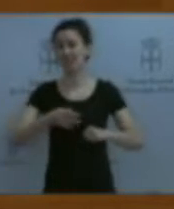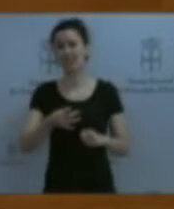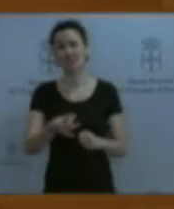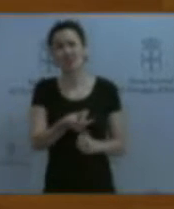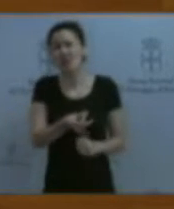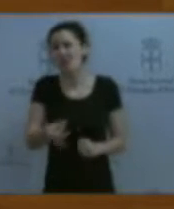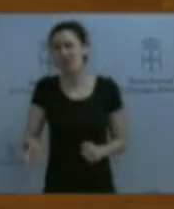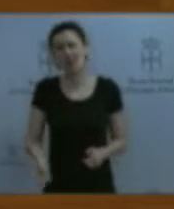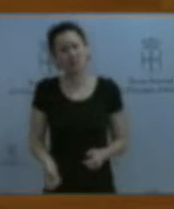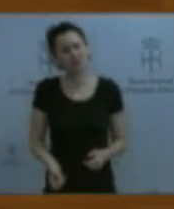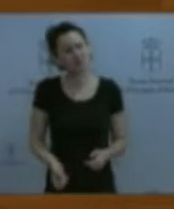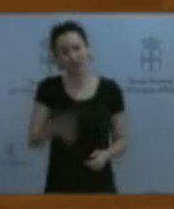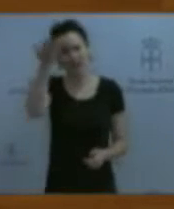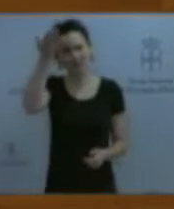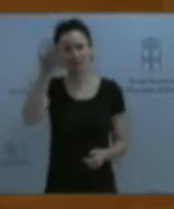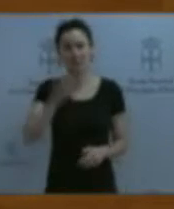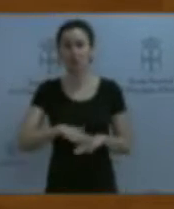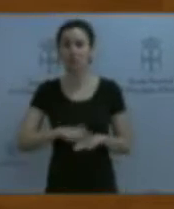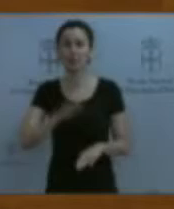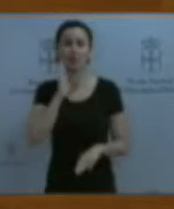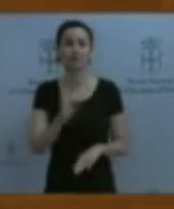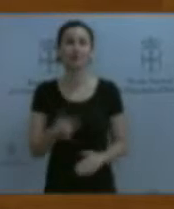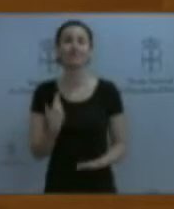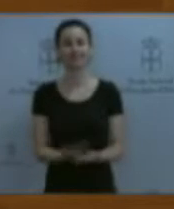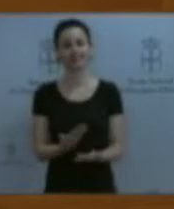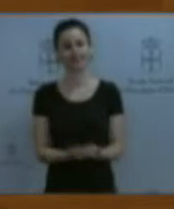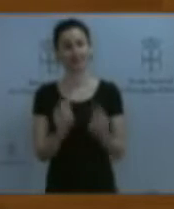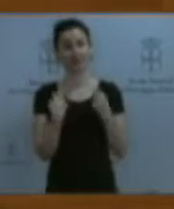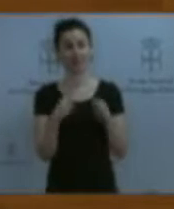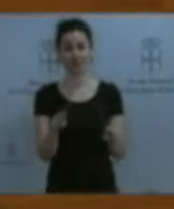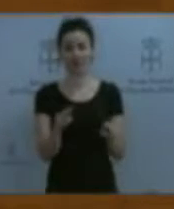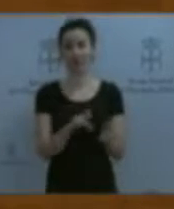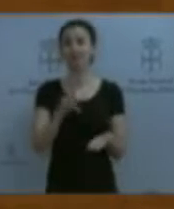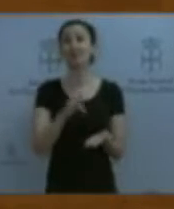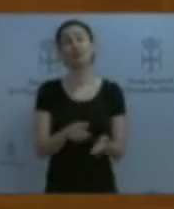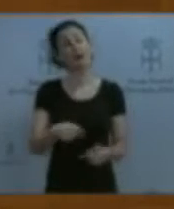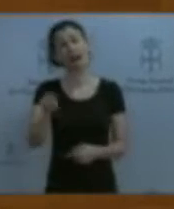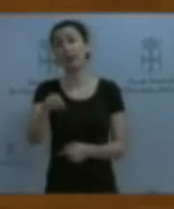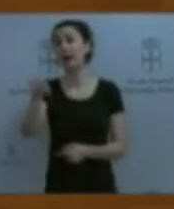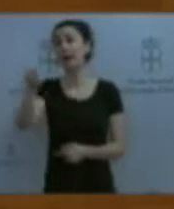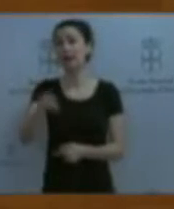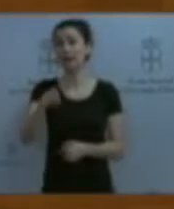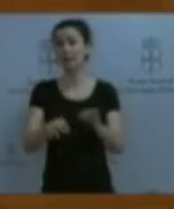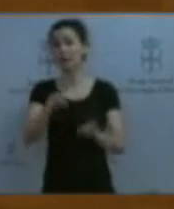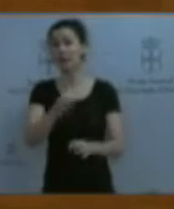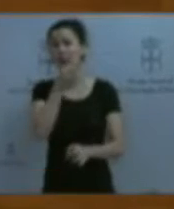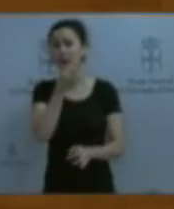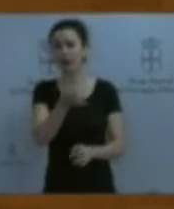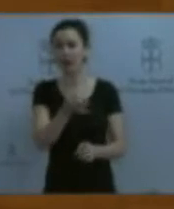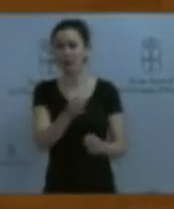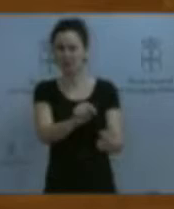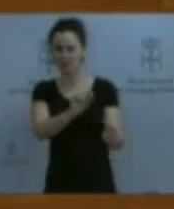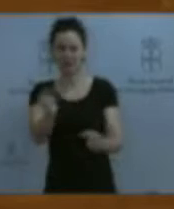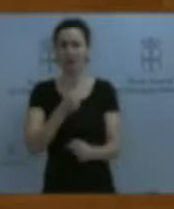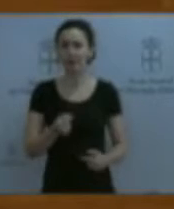históricos, fruto de unos niveles de corrupción que ahora queda patente al verles desfilar por los banquillos de juzgados y tribunales, en lo que es el partido